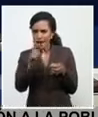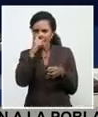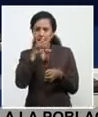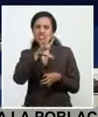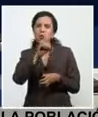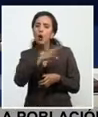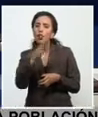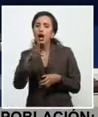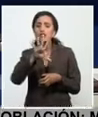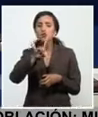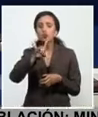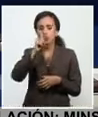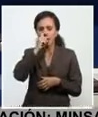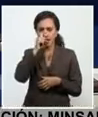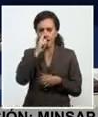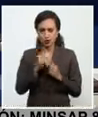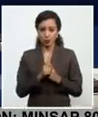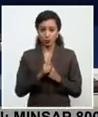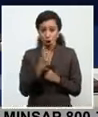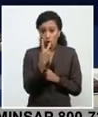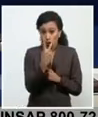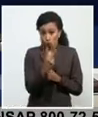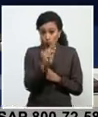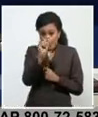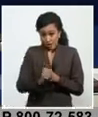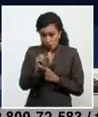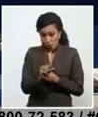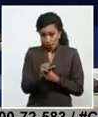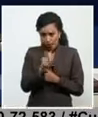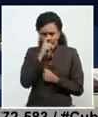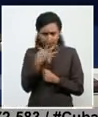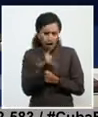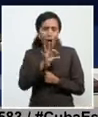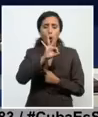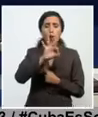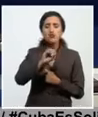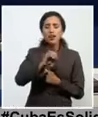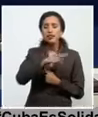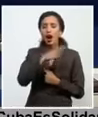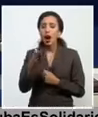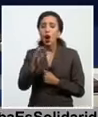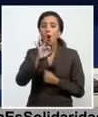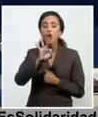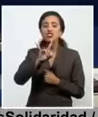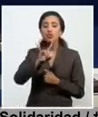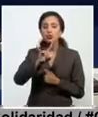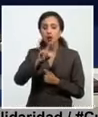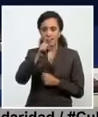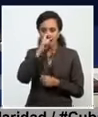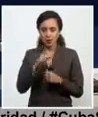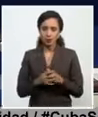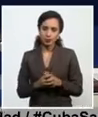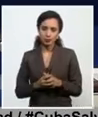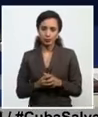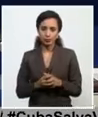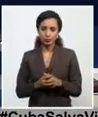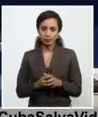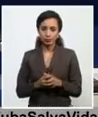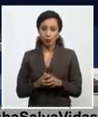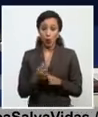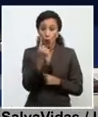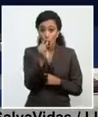de edad y 2 en el grupo de edad de 80 a 89 años de edad. 1 se encuentra en